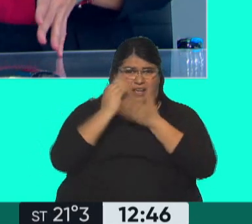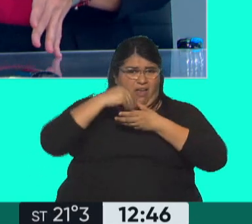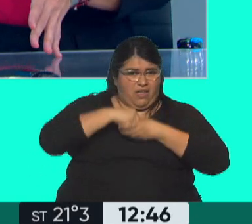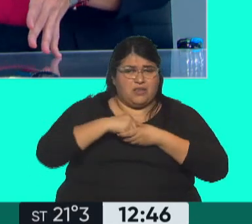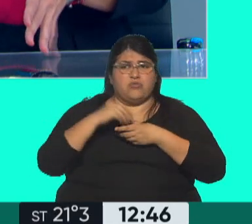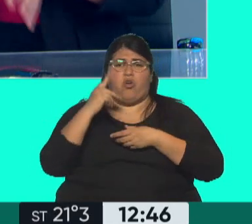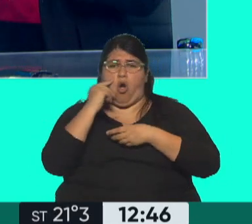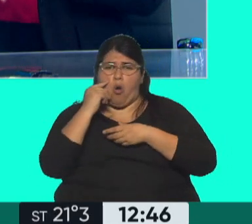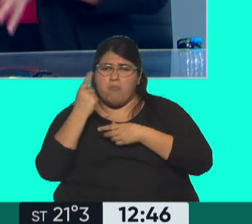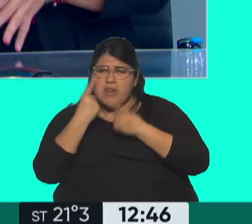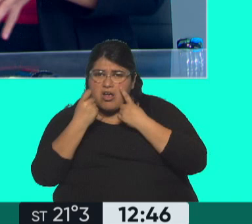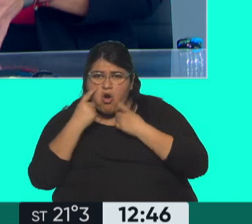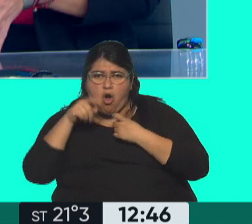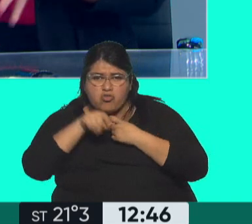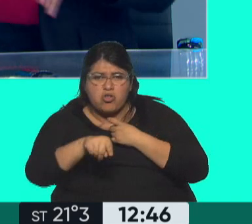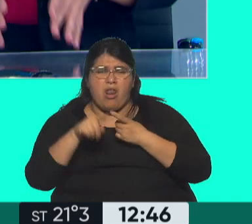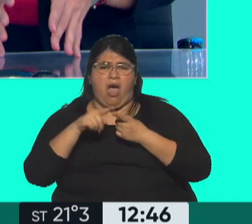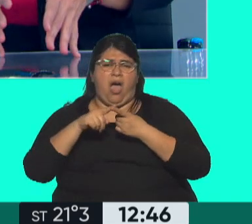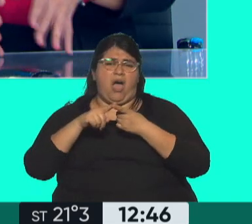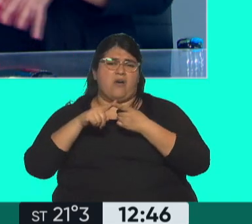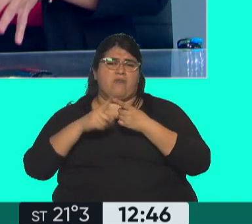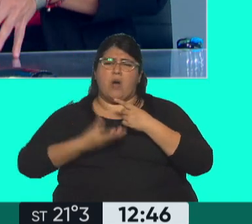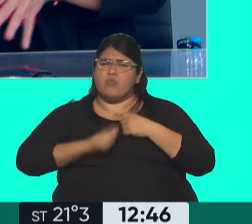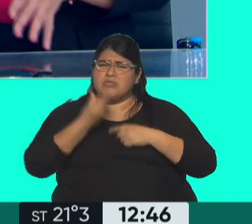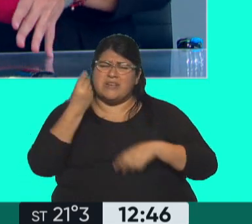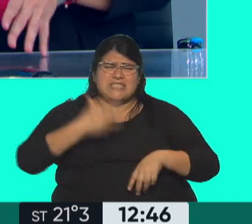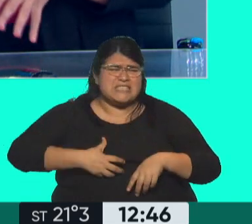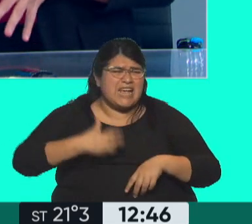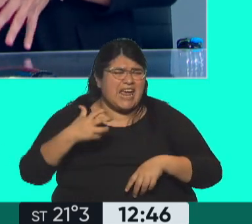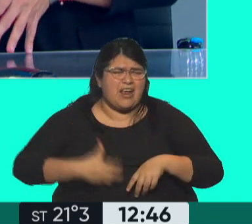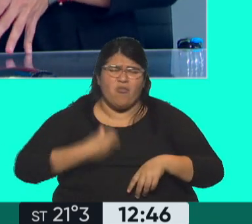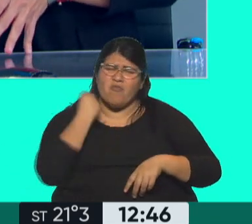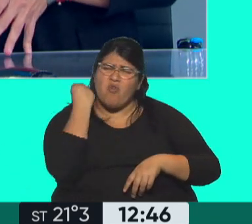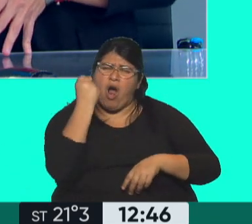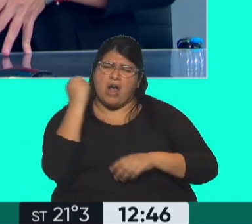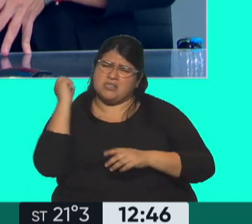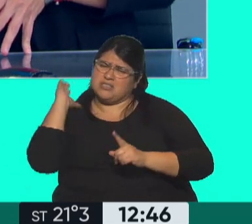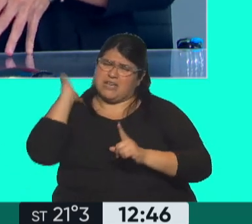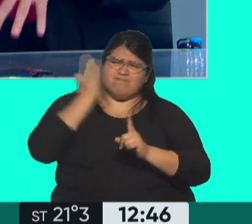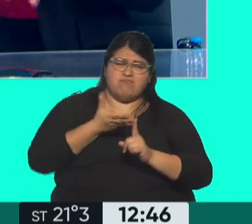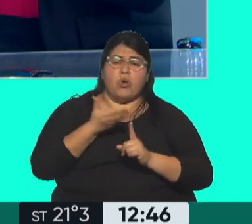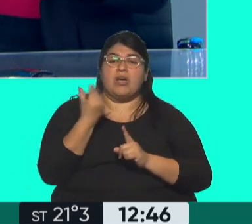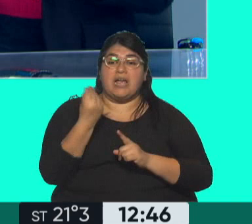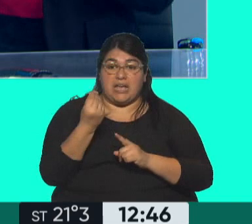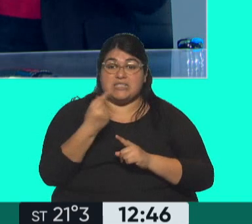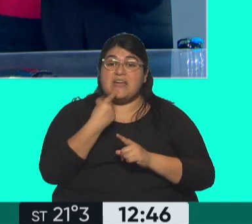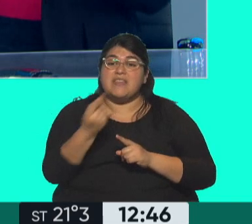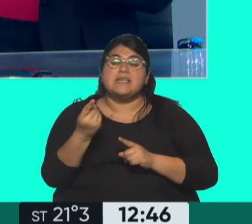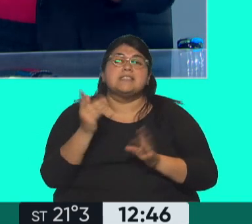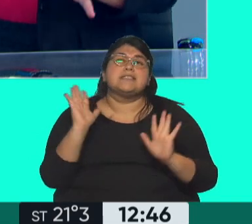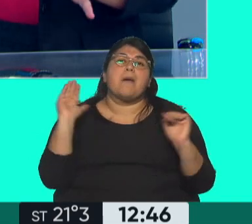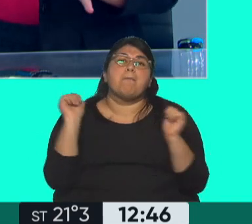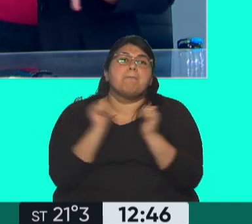controlaba absolutamente, que ejercía celos, pero celos que la sentencia califica como celos como una